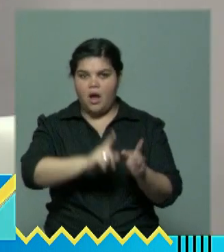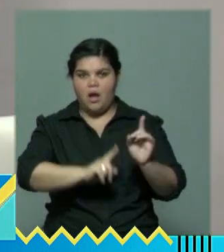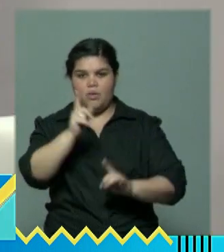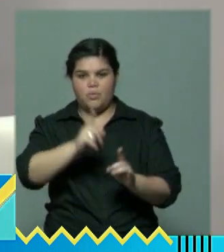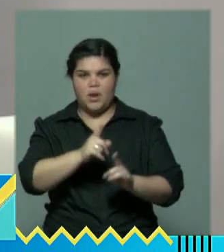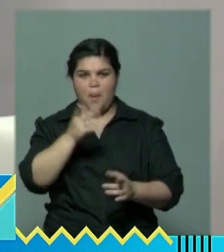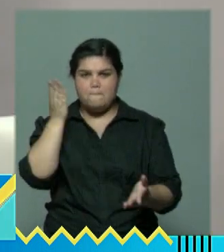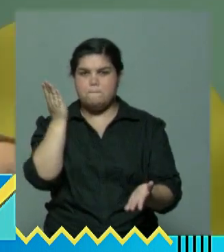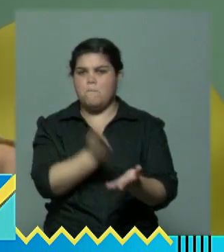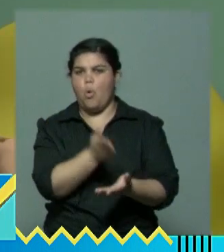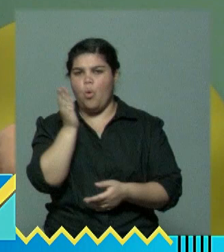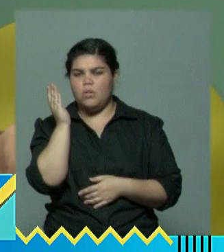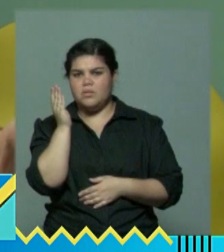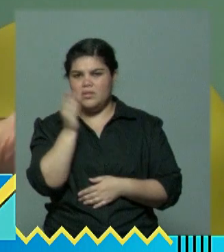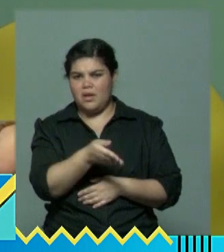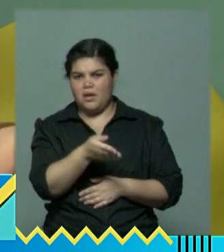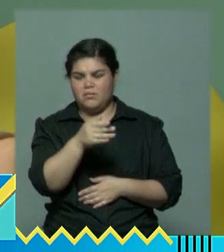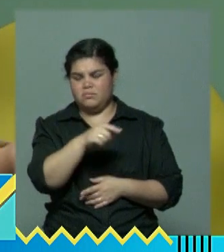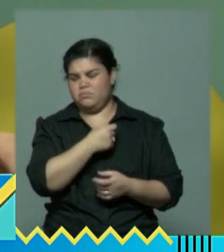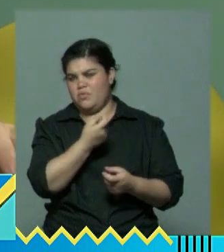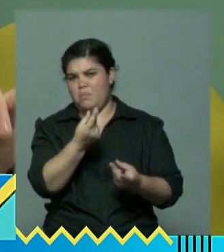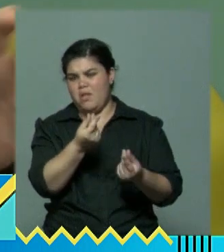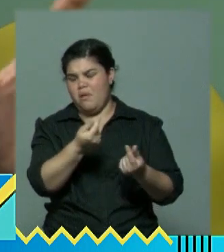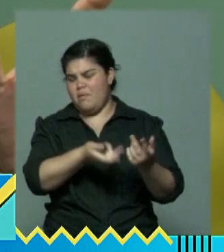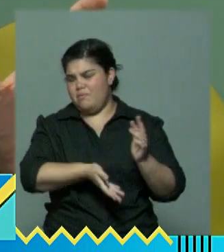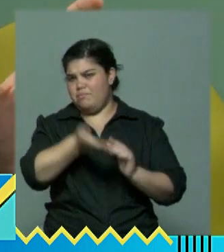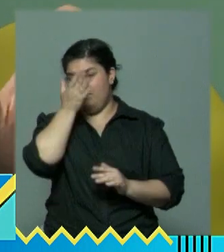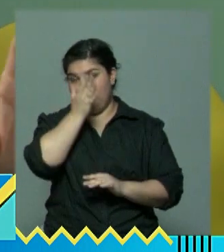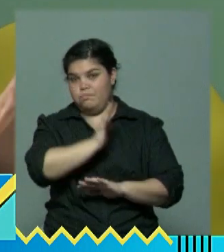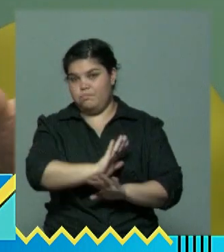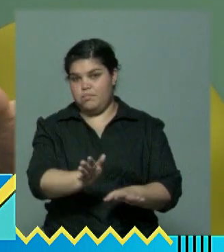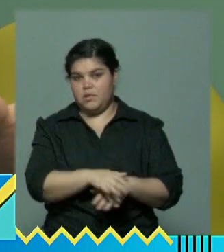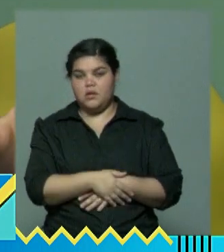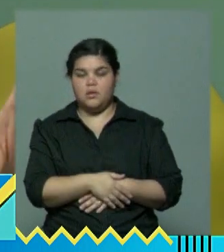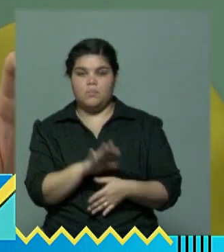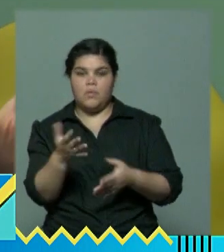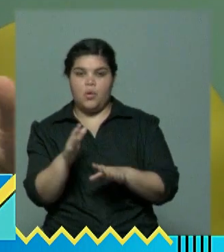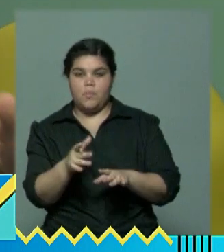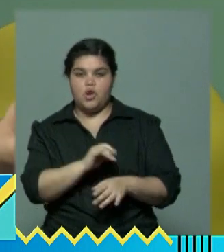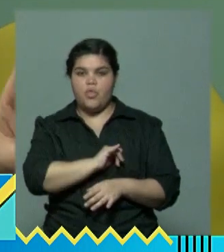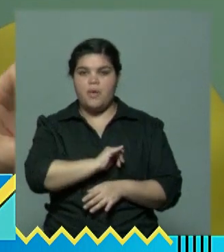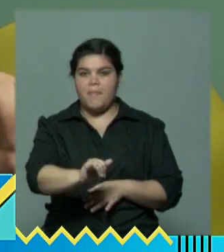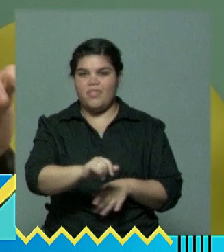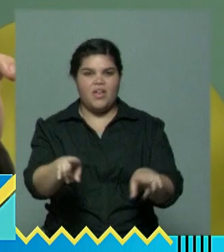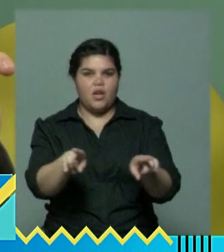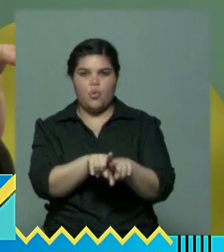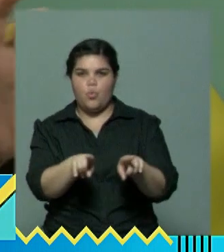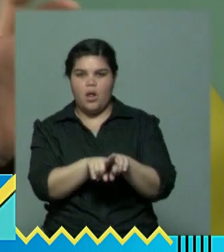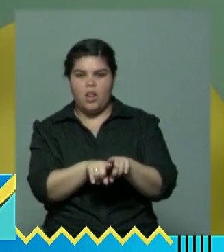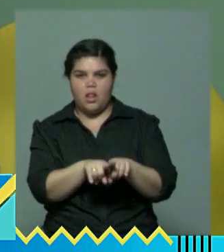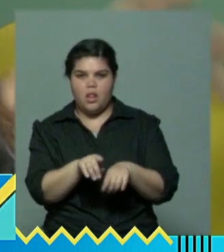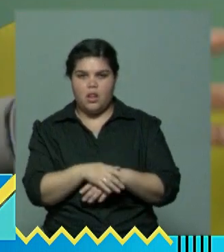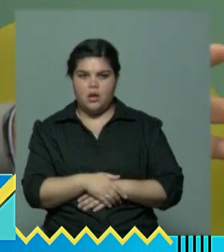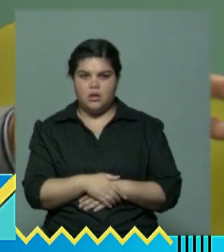pesos. Hoy en día una demanda laboral generalmente tiene esos valores abultados por las multas. Claro. O sea que se